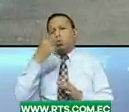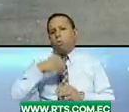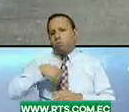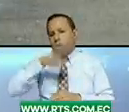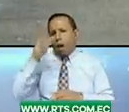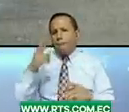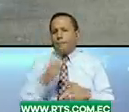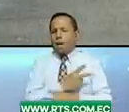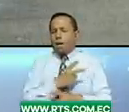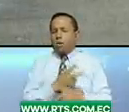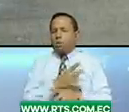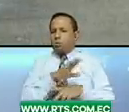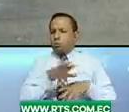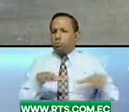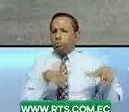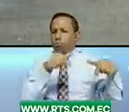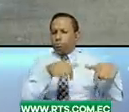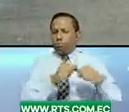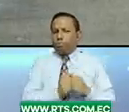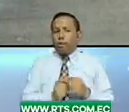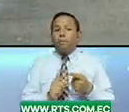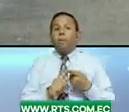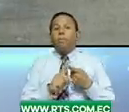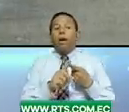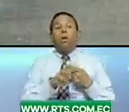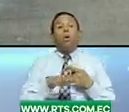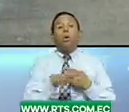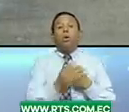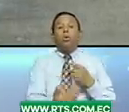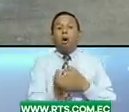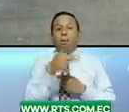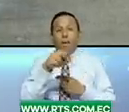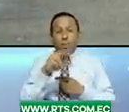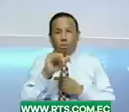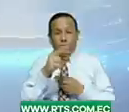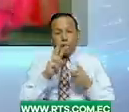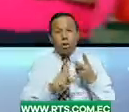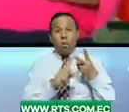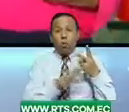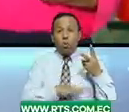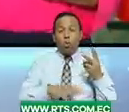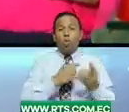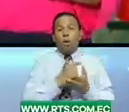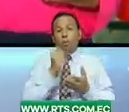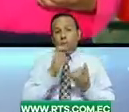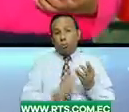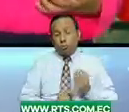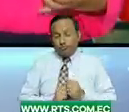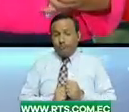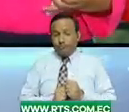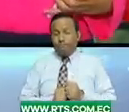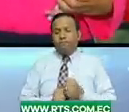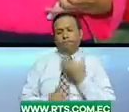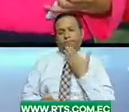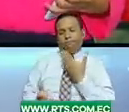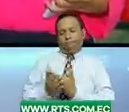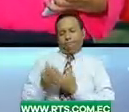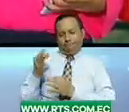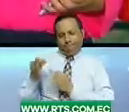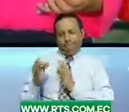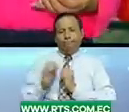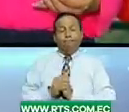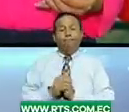mayor información. Claro que sí, Maite, te agradecemos. Vamos con más hechos criminales en otros puntos del país.